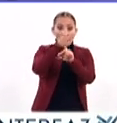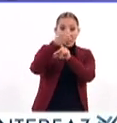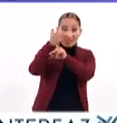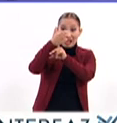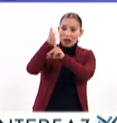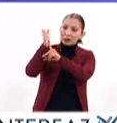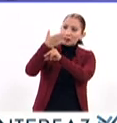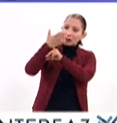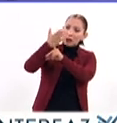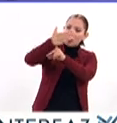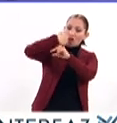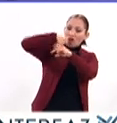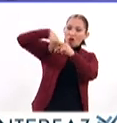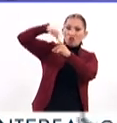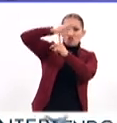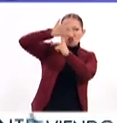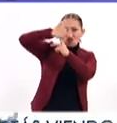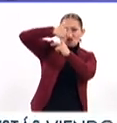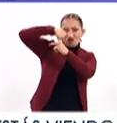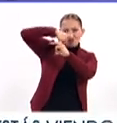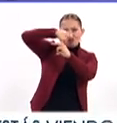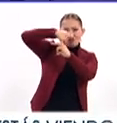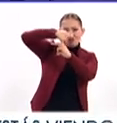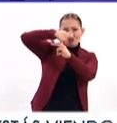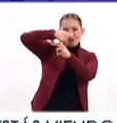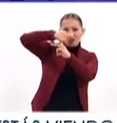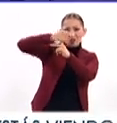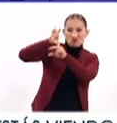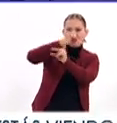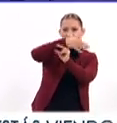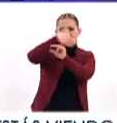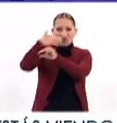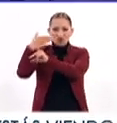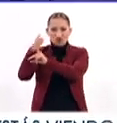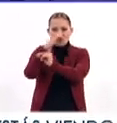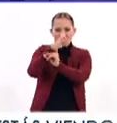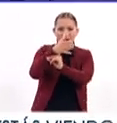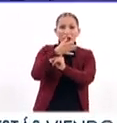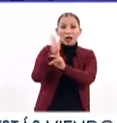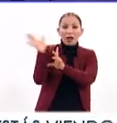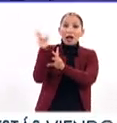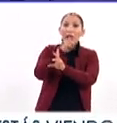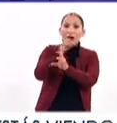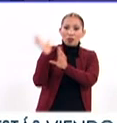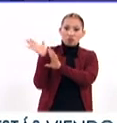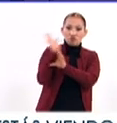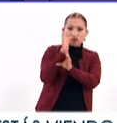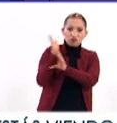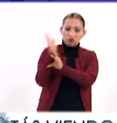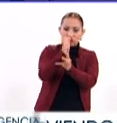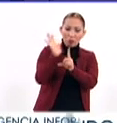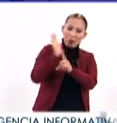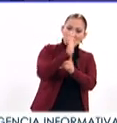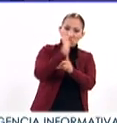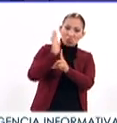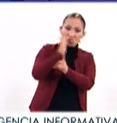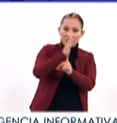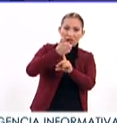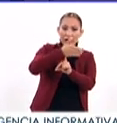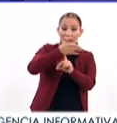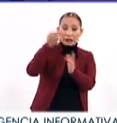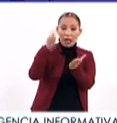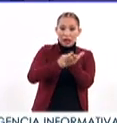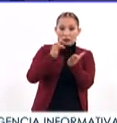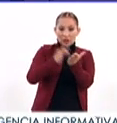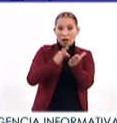que se puede haber enredado con el cable y en vez de ser una veleta se vuelve una vela de barco. El empuje que tiene sobre esta bandera y bueno, el acero